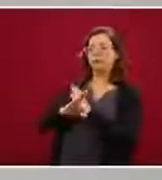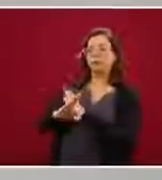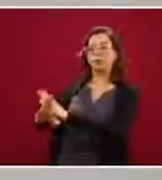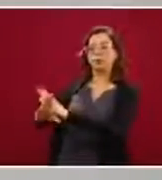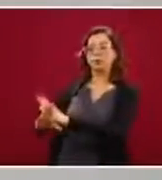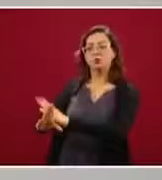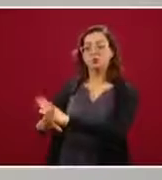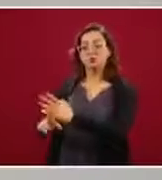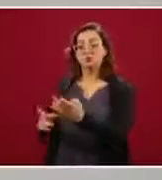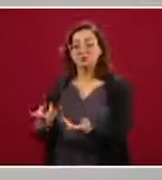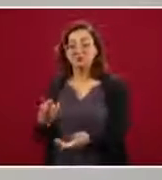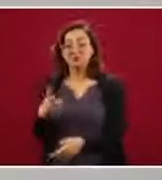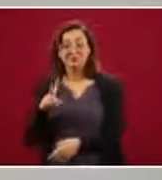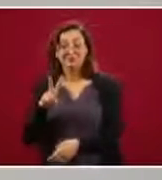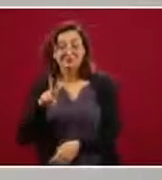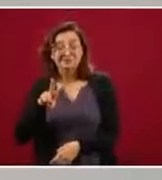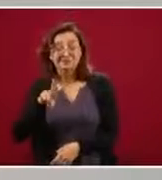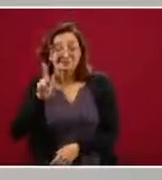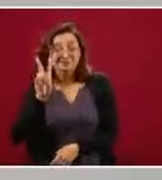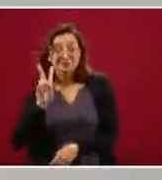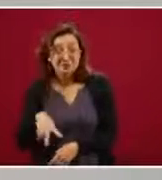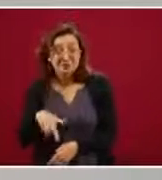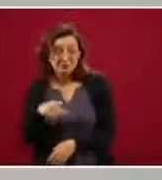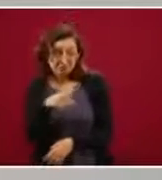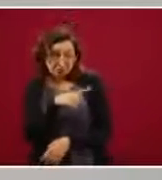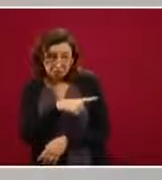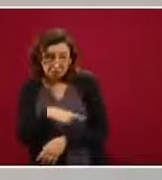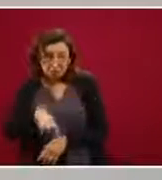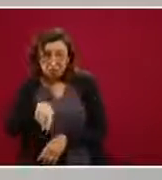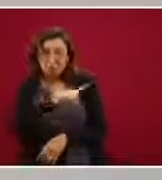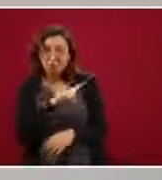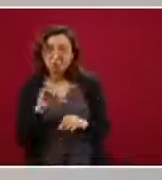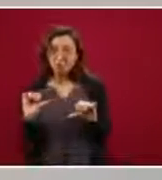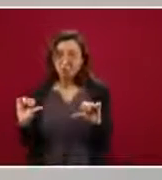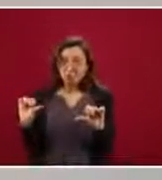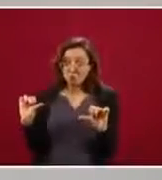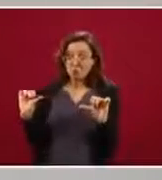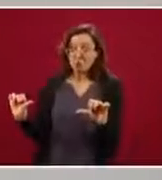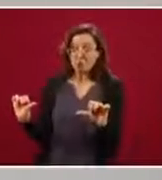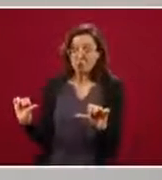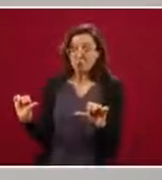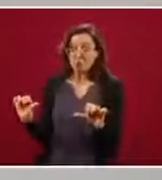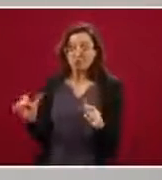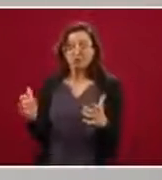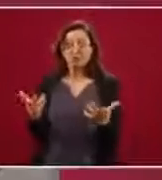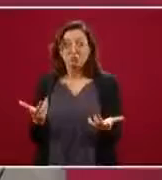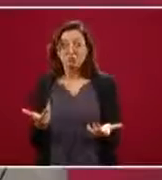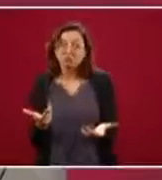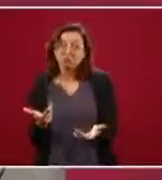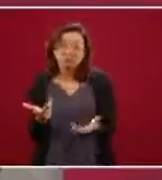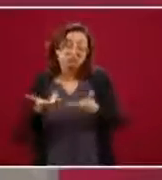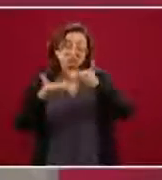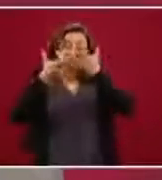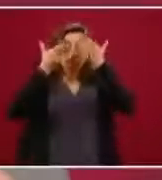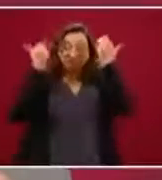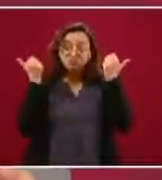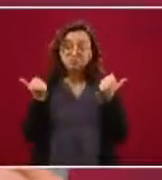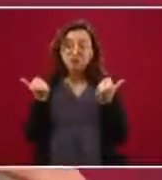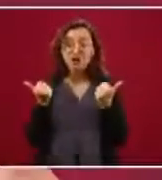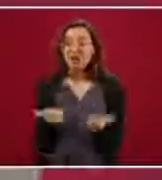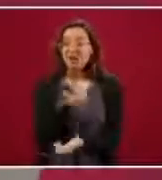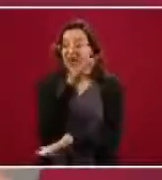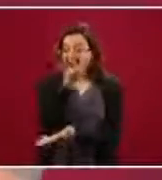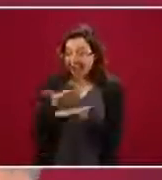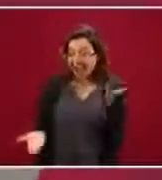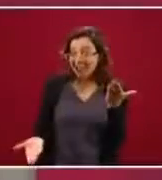no existe una demostración científica que ilustre que en la era moderna cerrar en